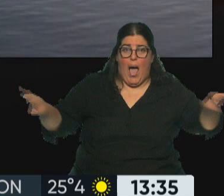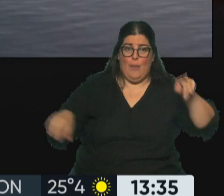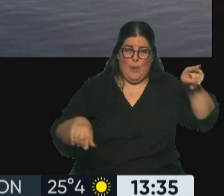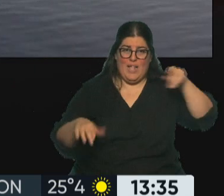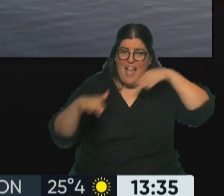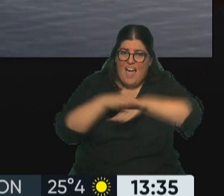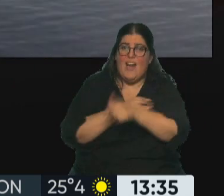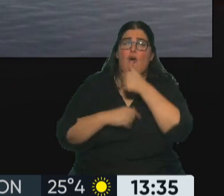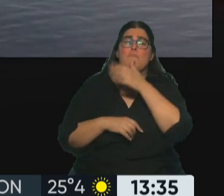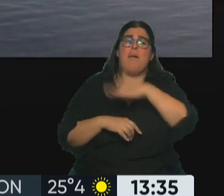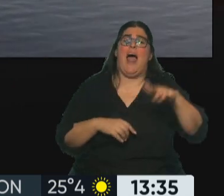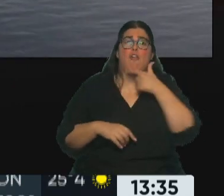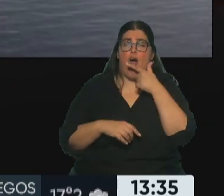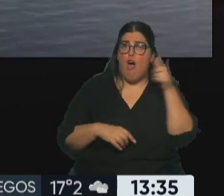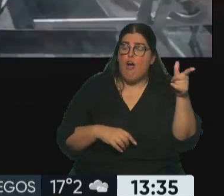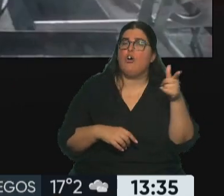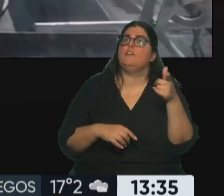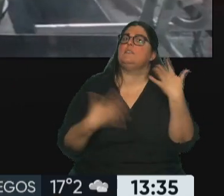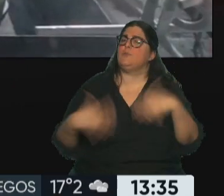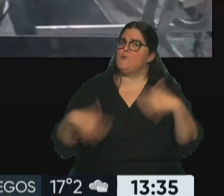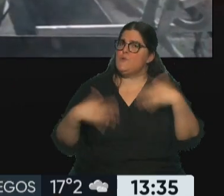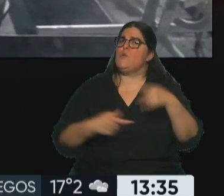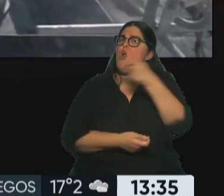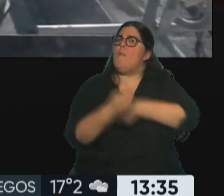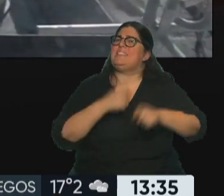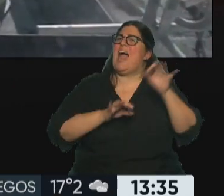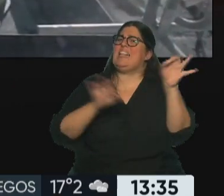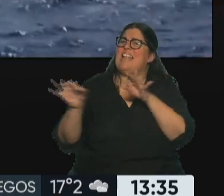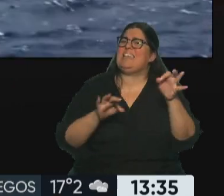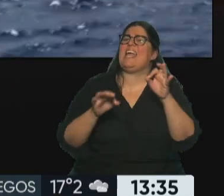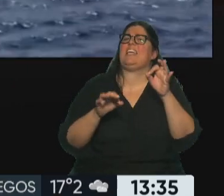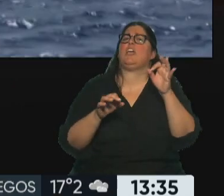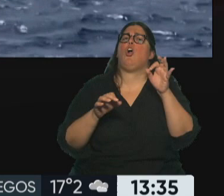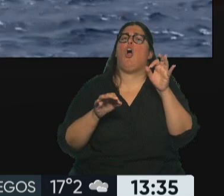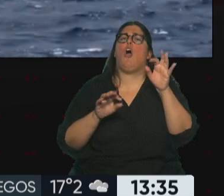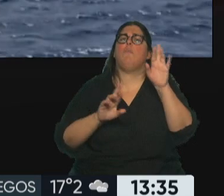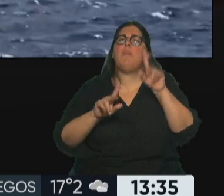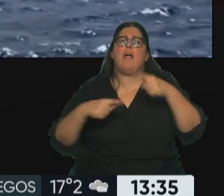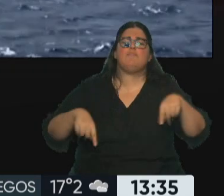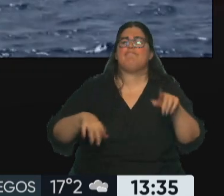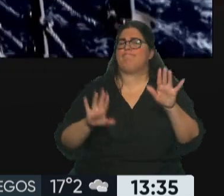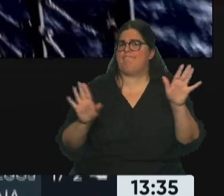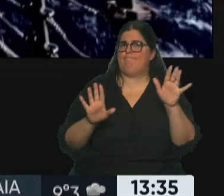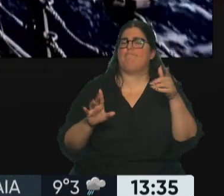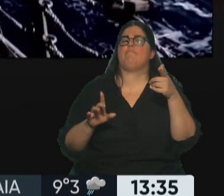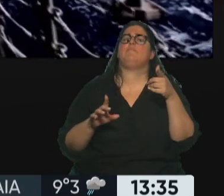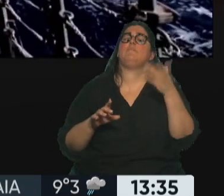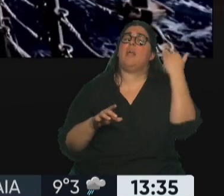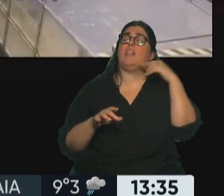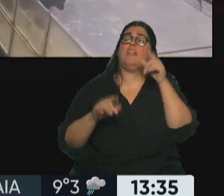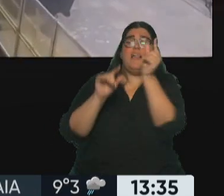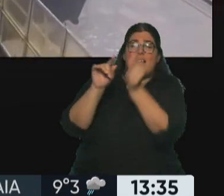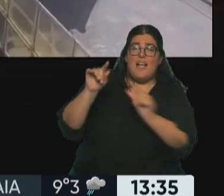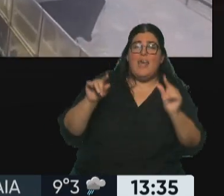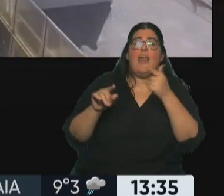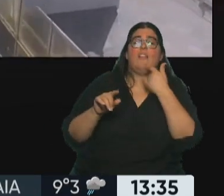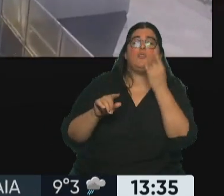estraté tanto a niveles logísticos comerciales como lo que transformó a partir del surgimiento del canal de suez el comercio